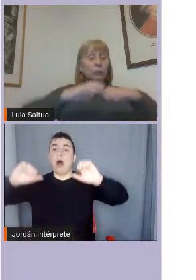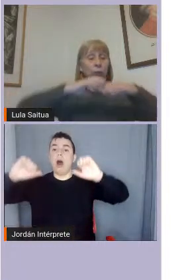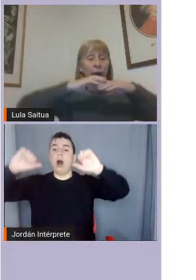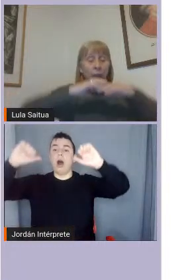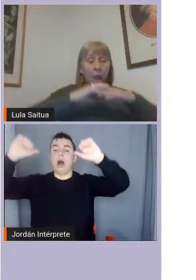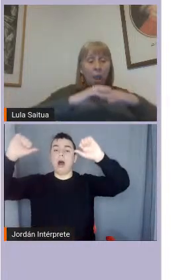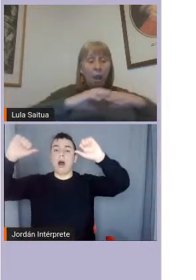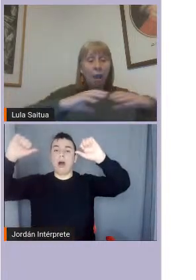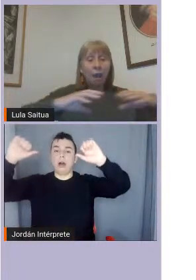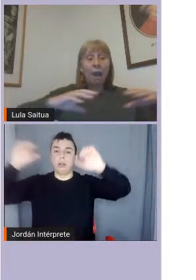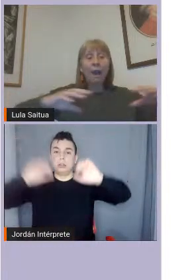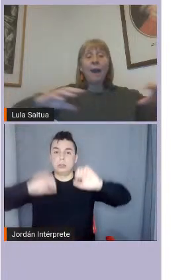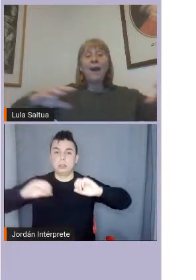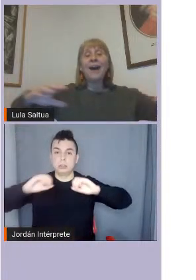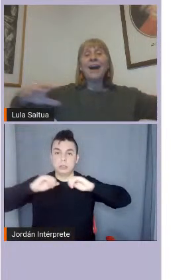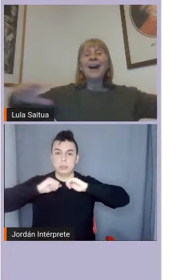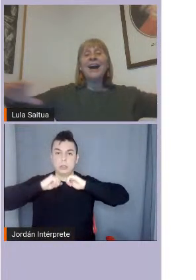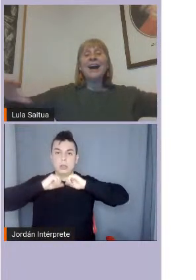Una sola altura.